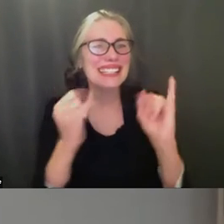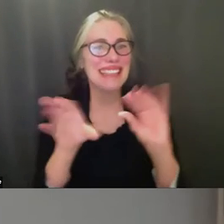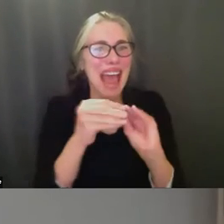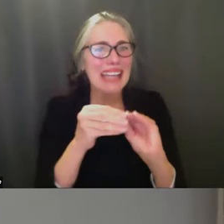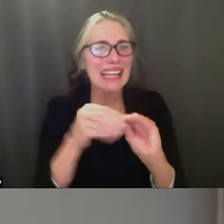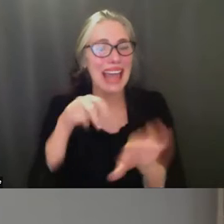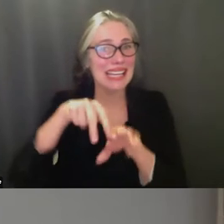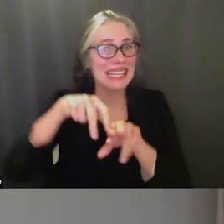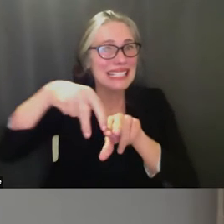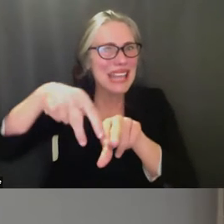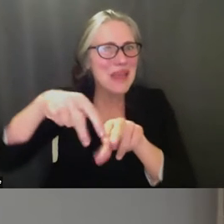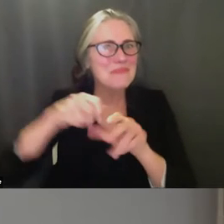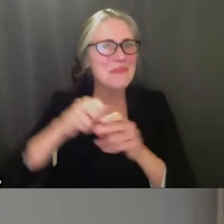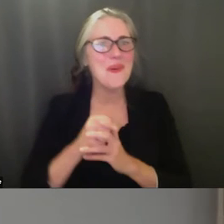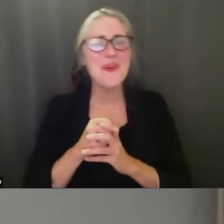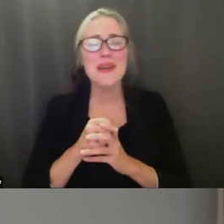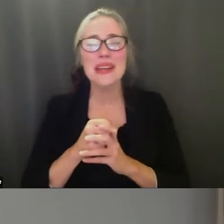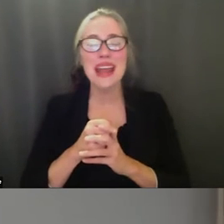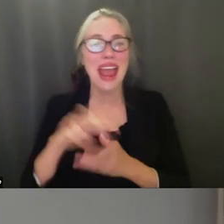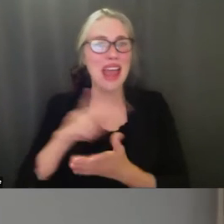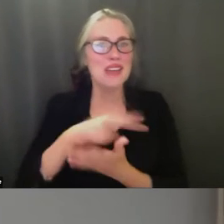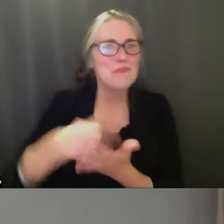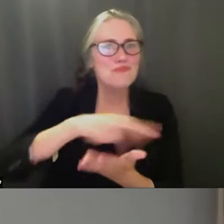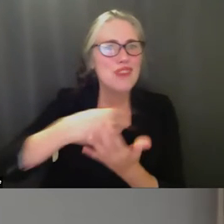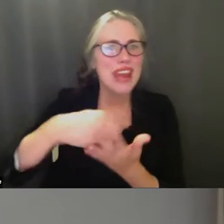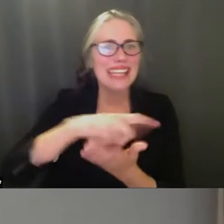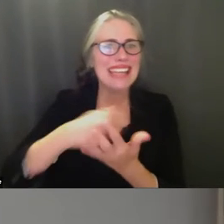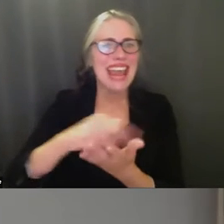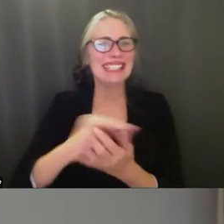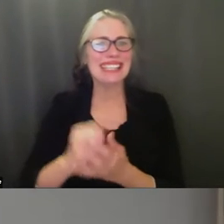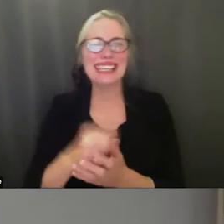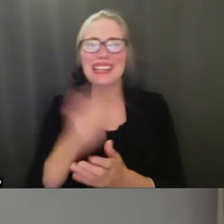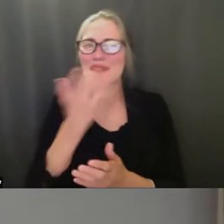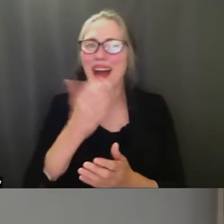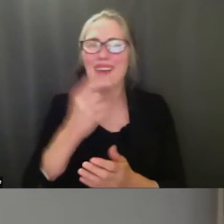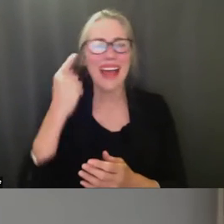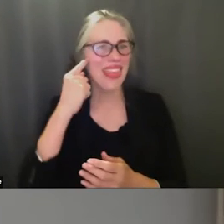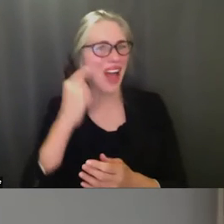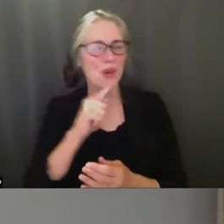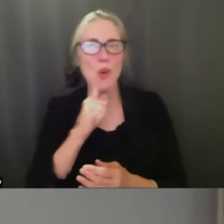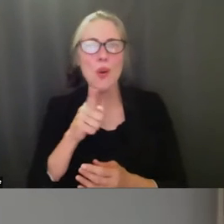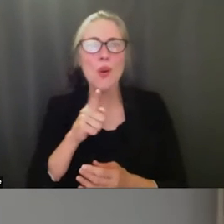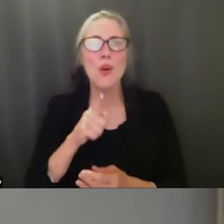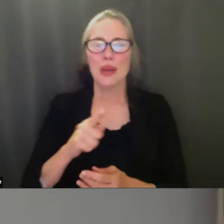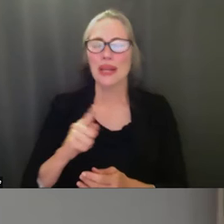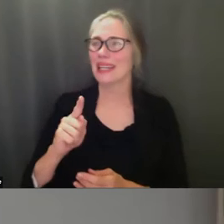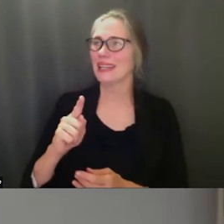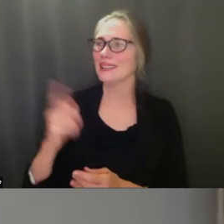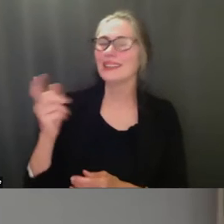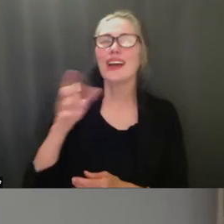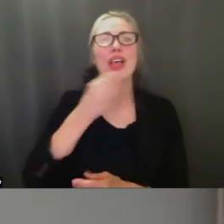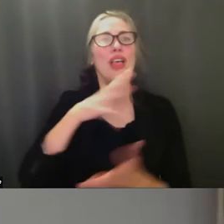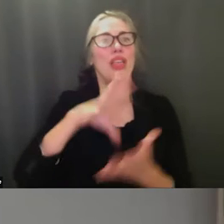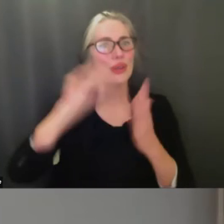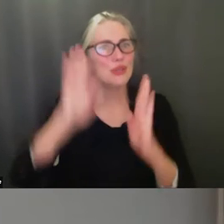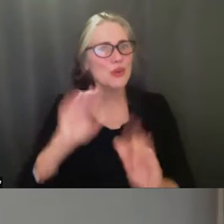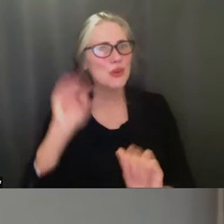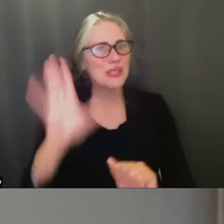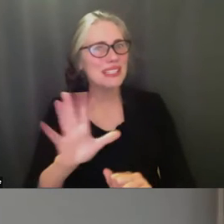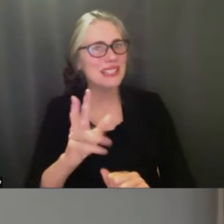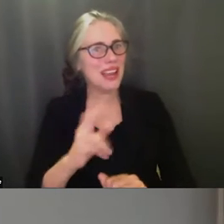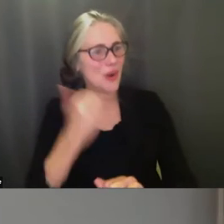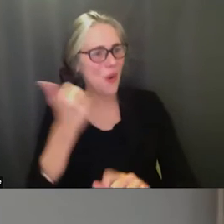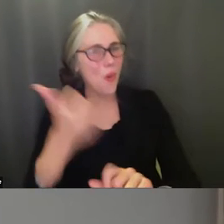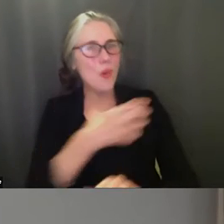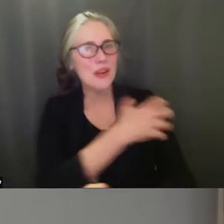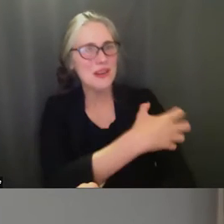juvenil que se agregaron, como andar en patineta y hacer un poquito de breakdancing, que me mostró que los estudiantes se sintieron empoderados en sus